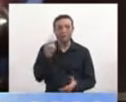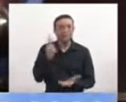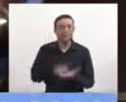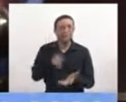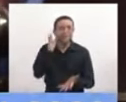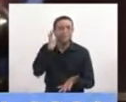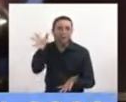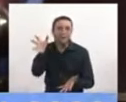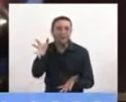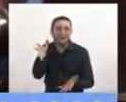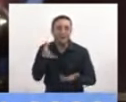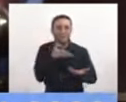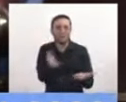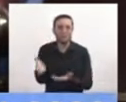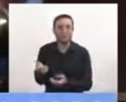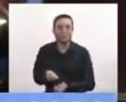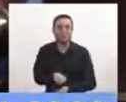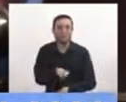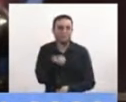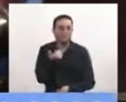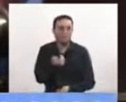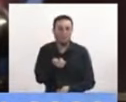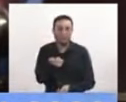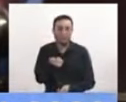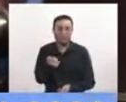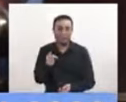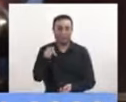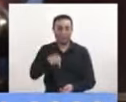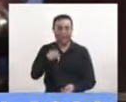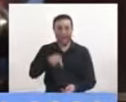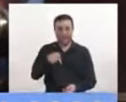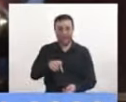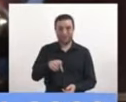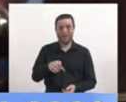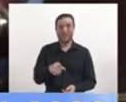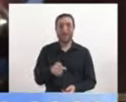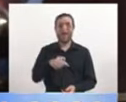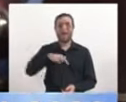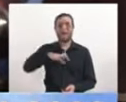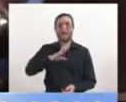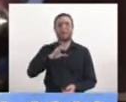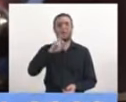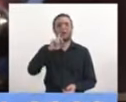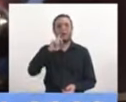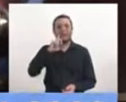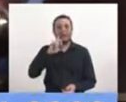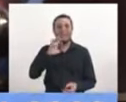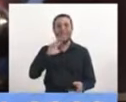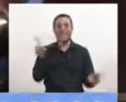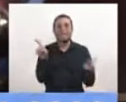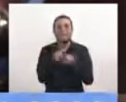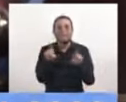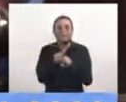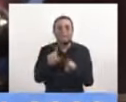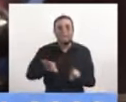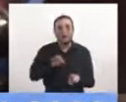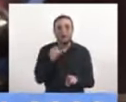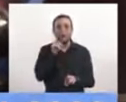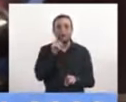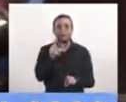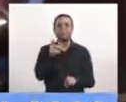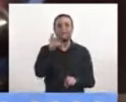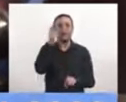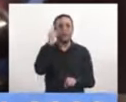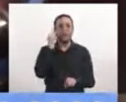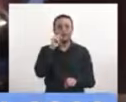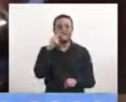pero tenemos 10 veces más pobreza que el año 73. Y tenemos un Estado que es el doble de grande en términos del PBI que en el año